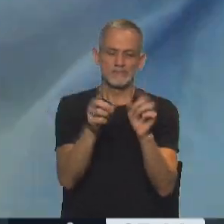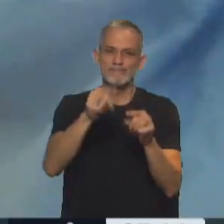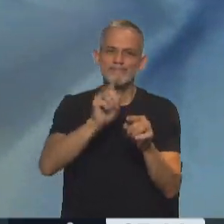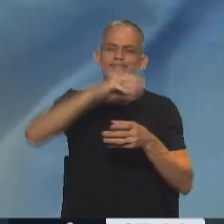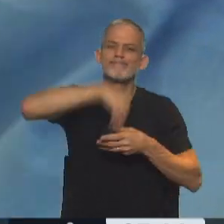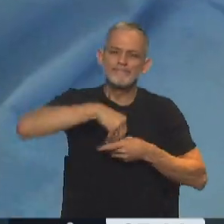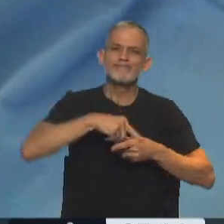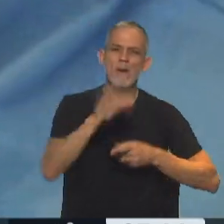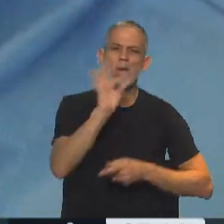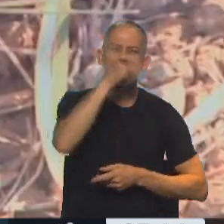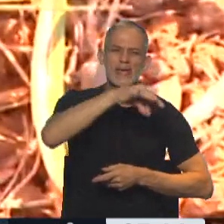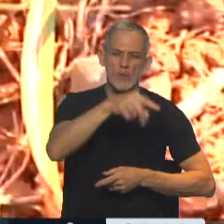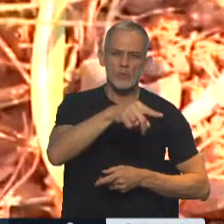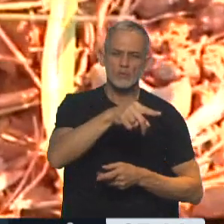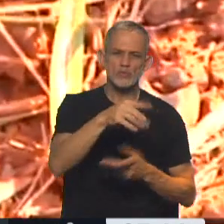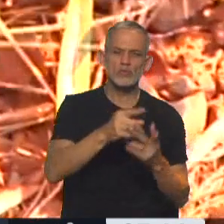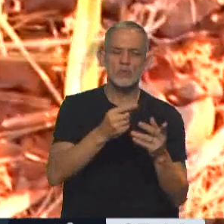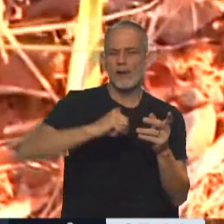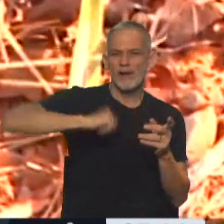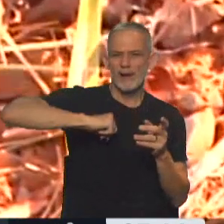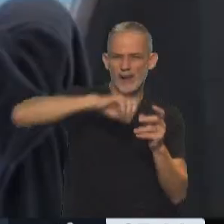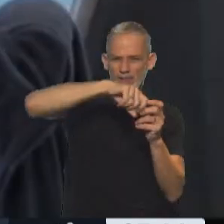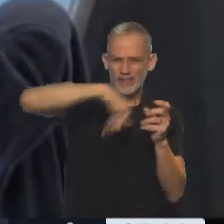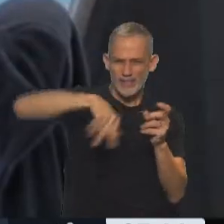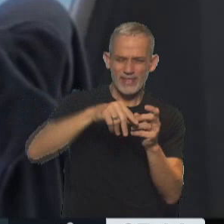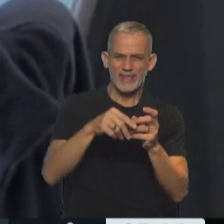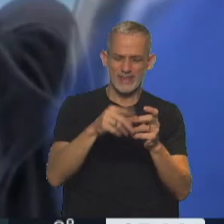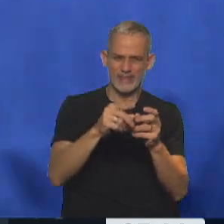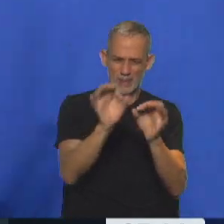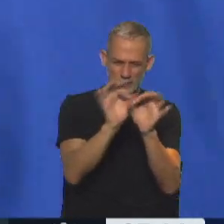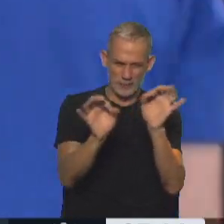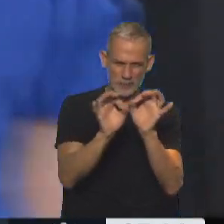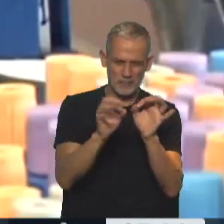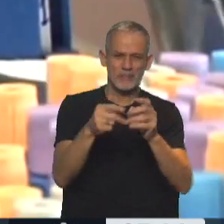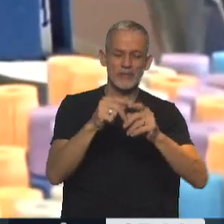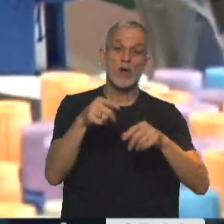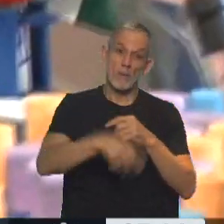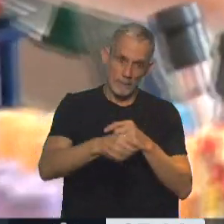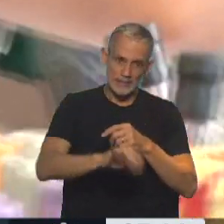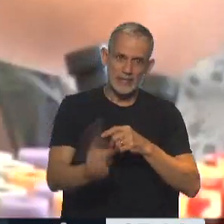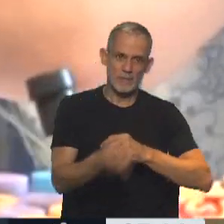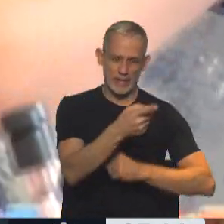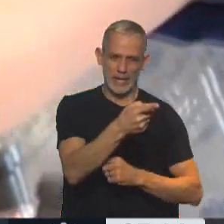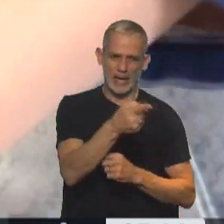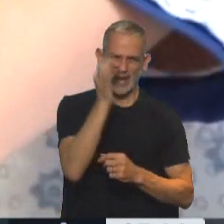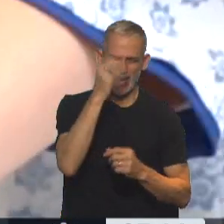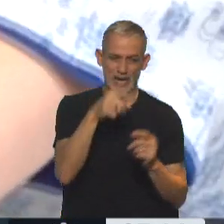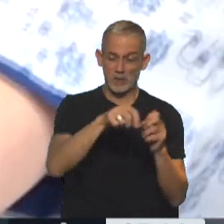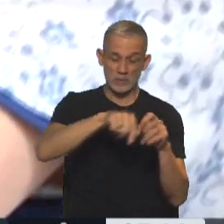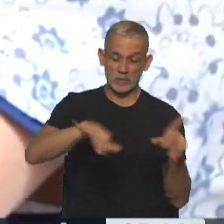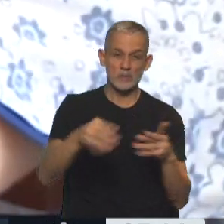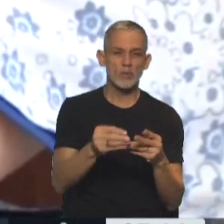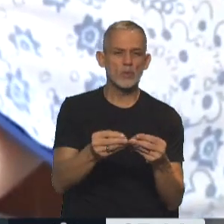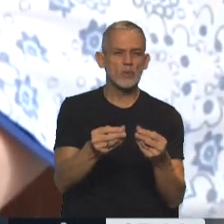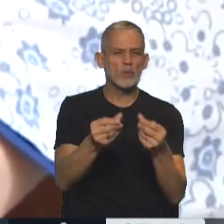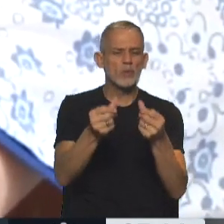de este virus. Y bueno, lo elimina por la materia fecal, por las excretas, la orina también. Y bueno, eso se